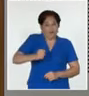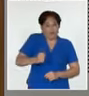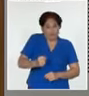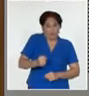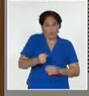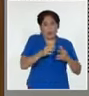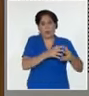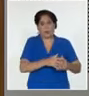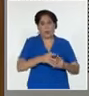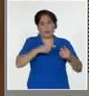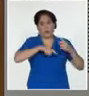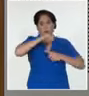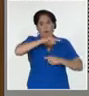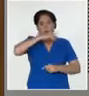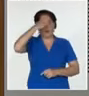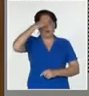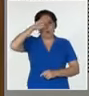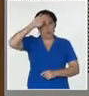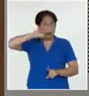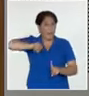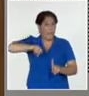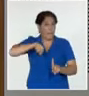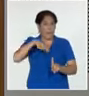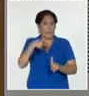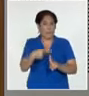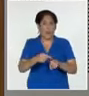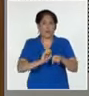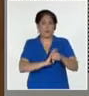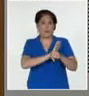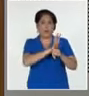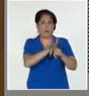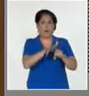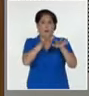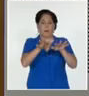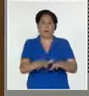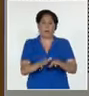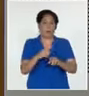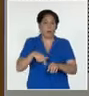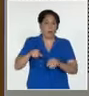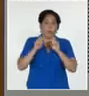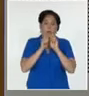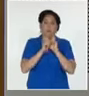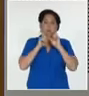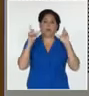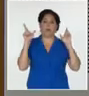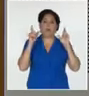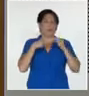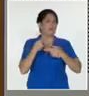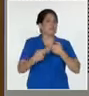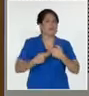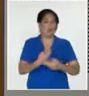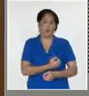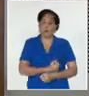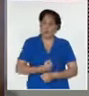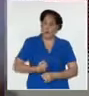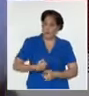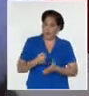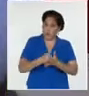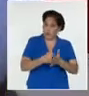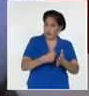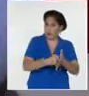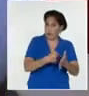de Estados Unidos se suman los efectos de la pandemia que sorprendió al mundo y nos obligó a resistir y